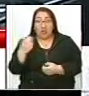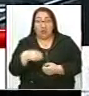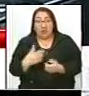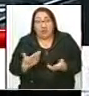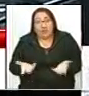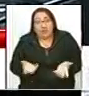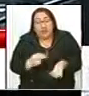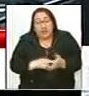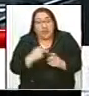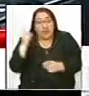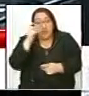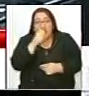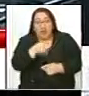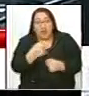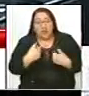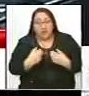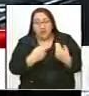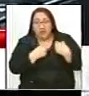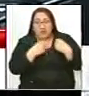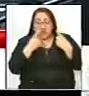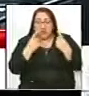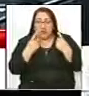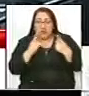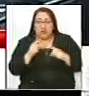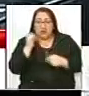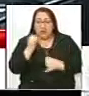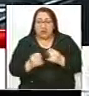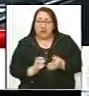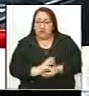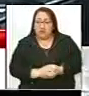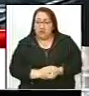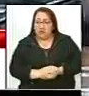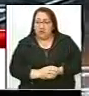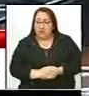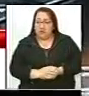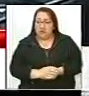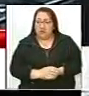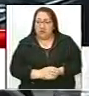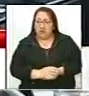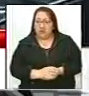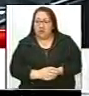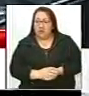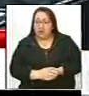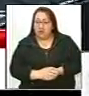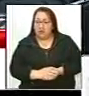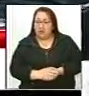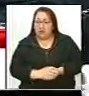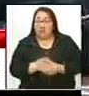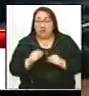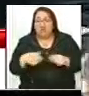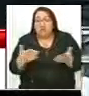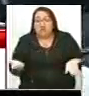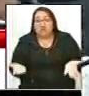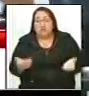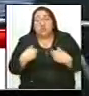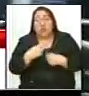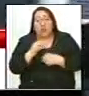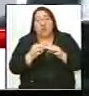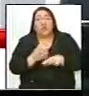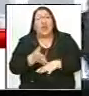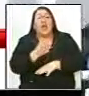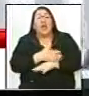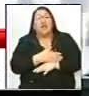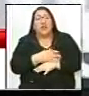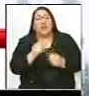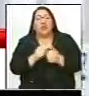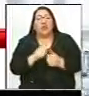que son los que tienen la decisión acá de la continuidad del proyecto. No, sí, yo lo que había quedado con el señor